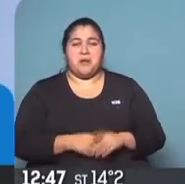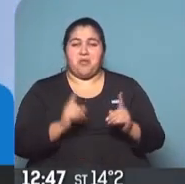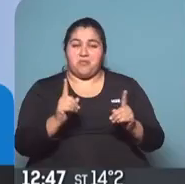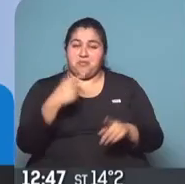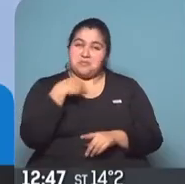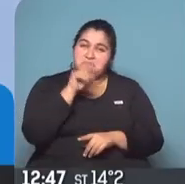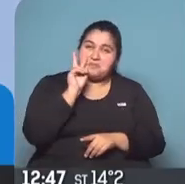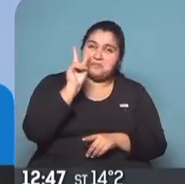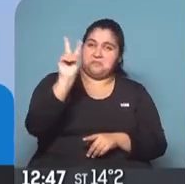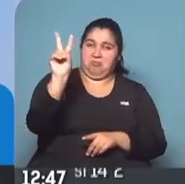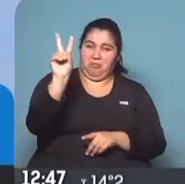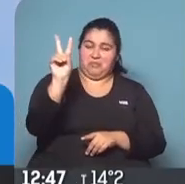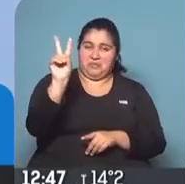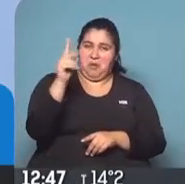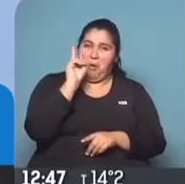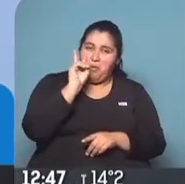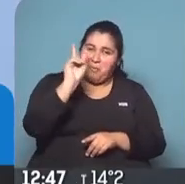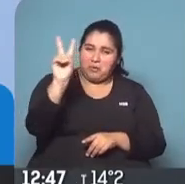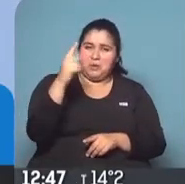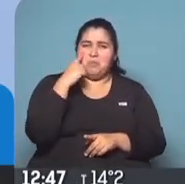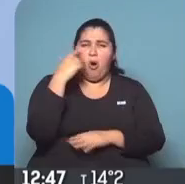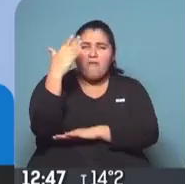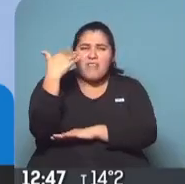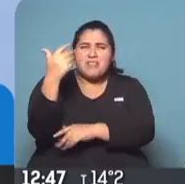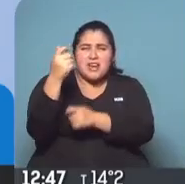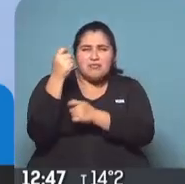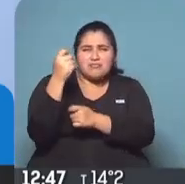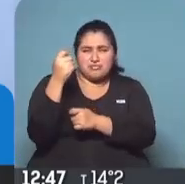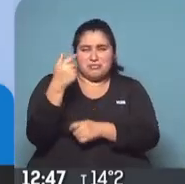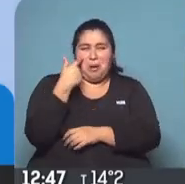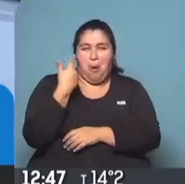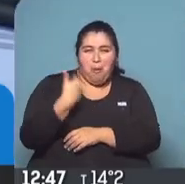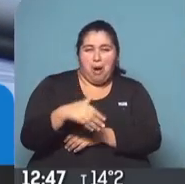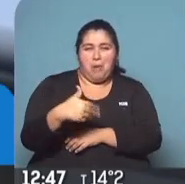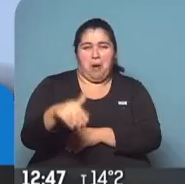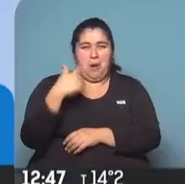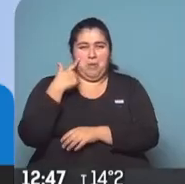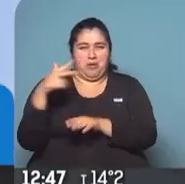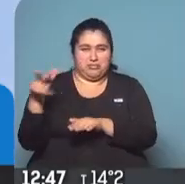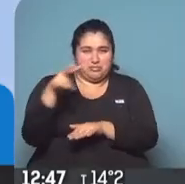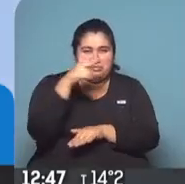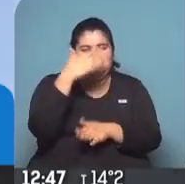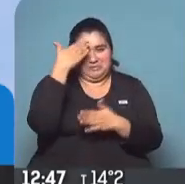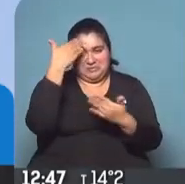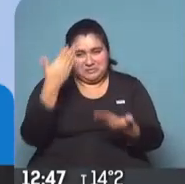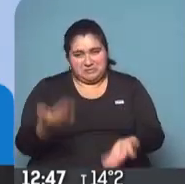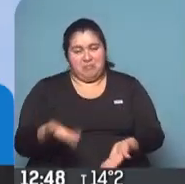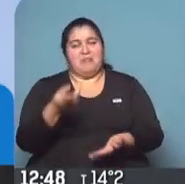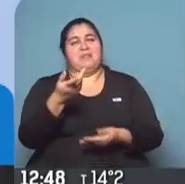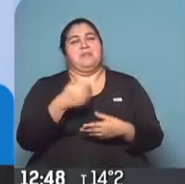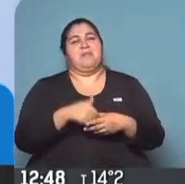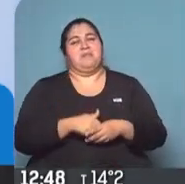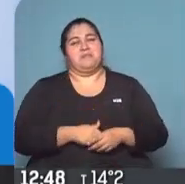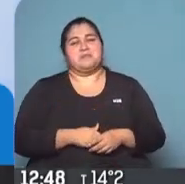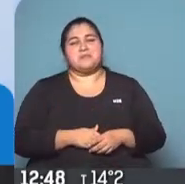él en arriba las maderas se aproximan para respiradores las autoridades a las